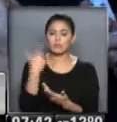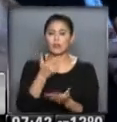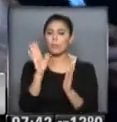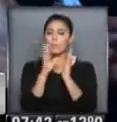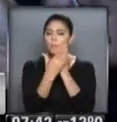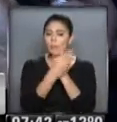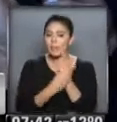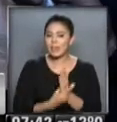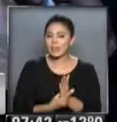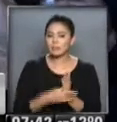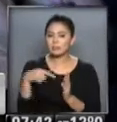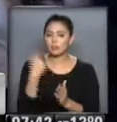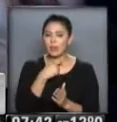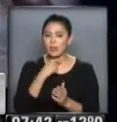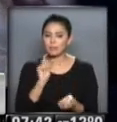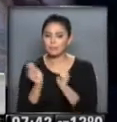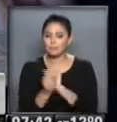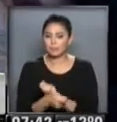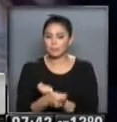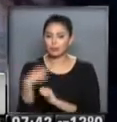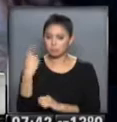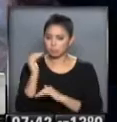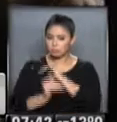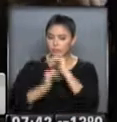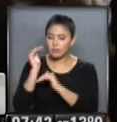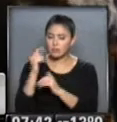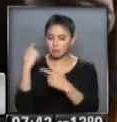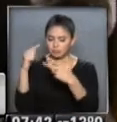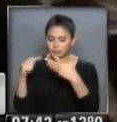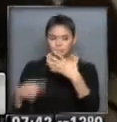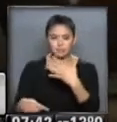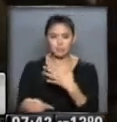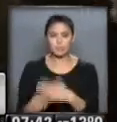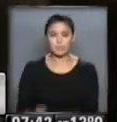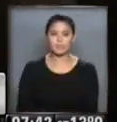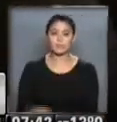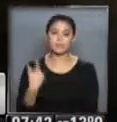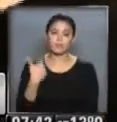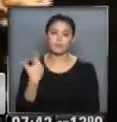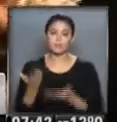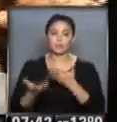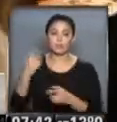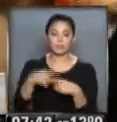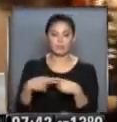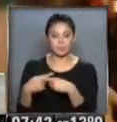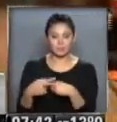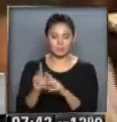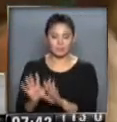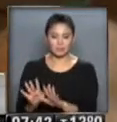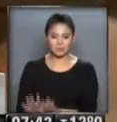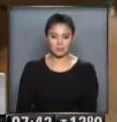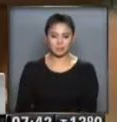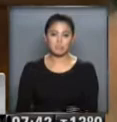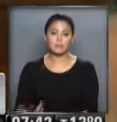nosotros tenemos retrasados y vamos avanzando un montón sobre eso también así que es ese balance que hicimos y bueno yo creo que